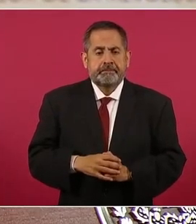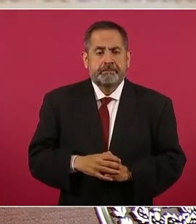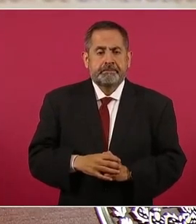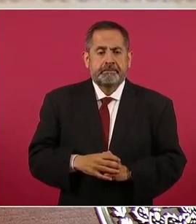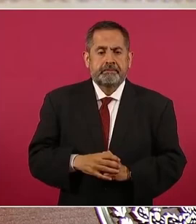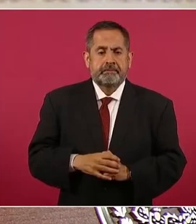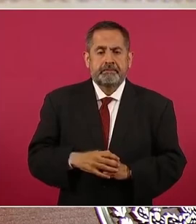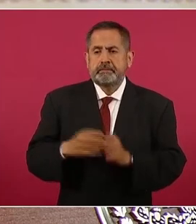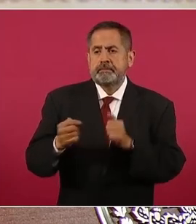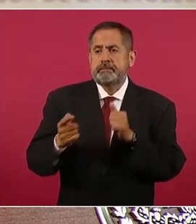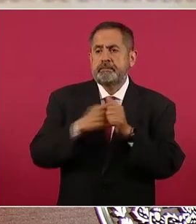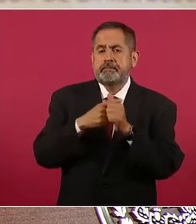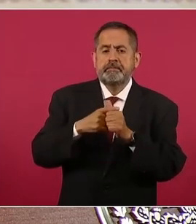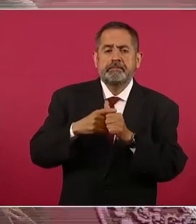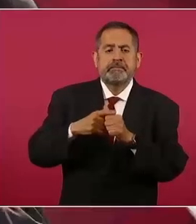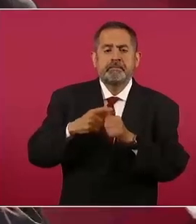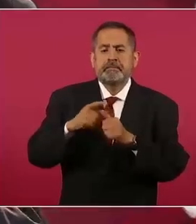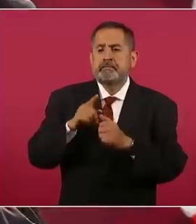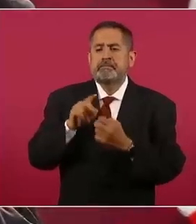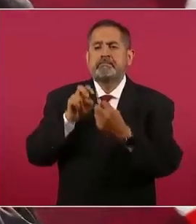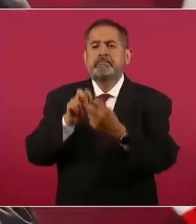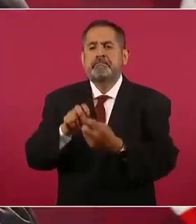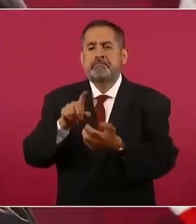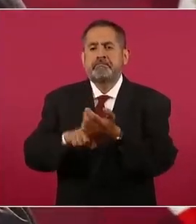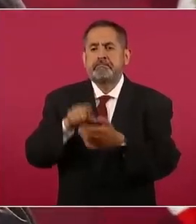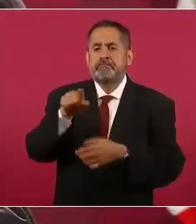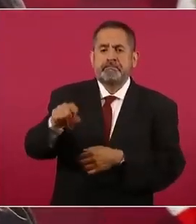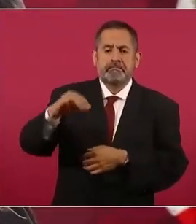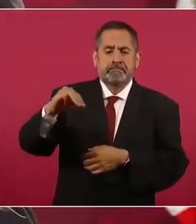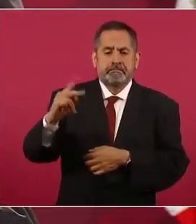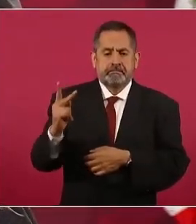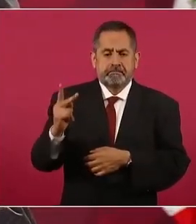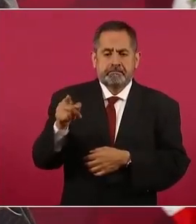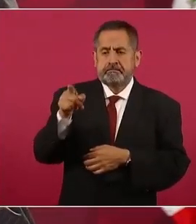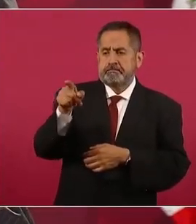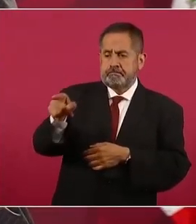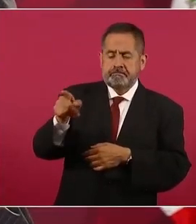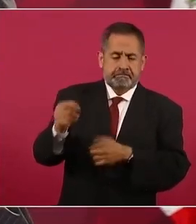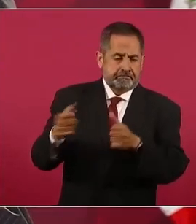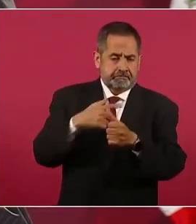Y en una primera instancia, el Ministerio Público.